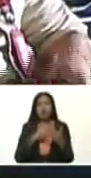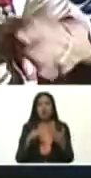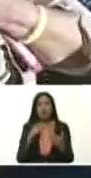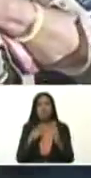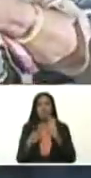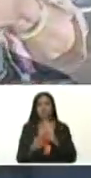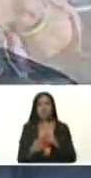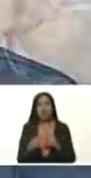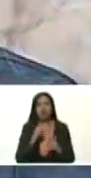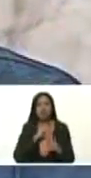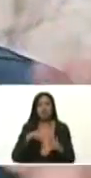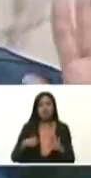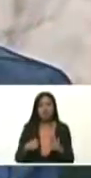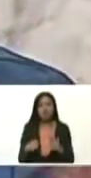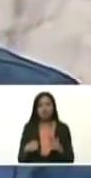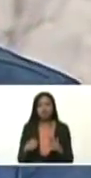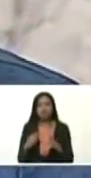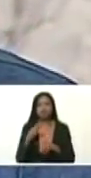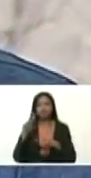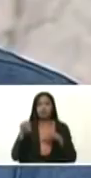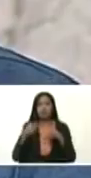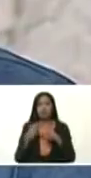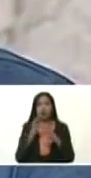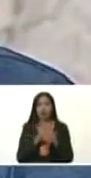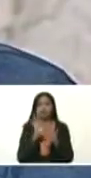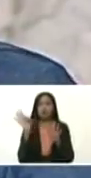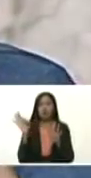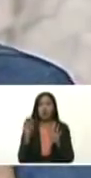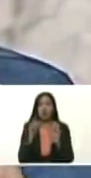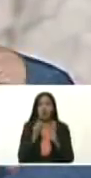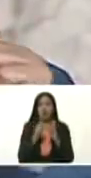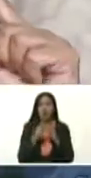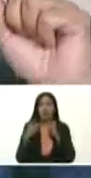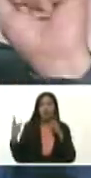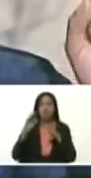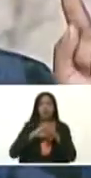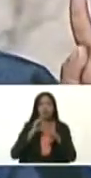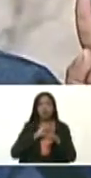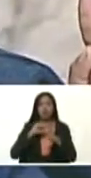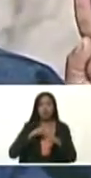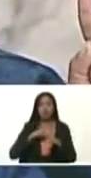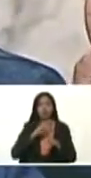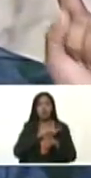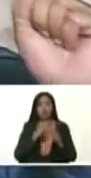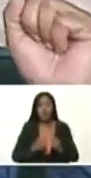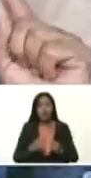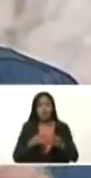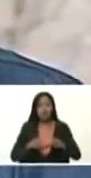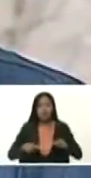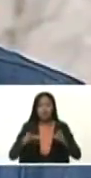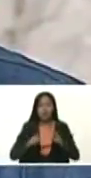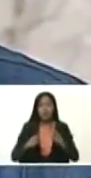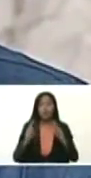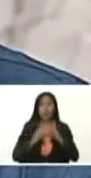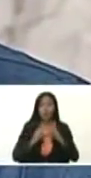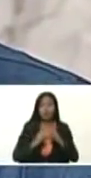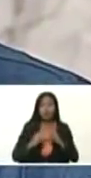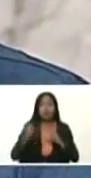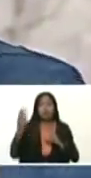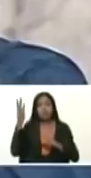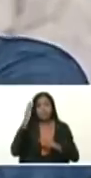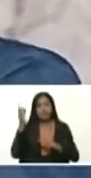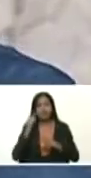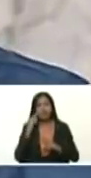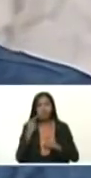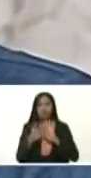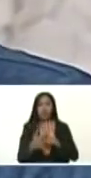protagonismo de nosotros y que nunca más lo vamos a dejar a un lado, porque estamos empoderadas no solo de espacio, sino también de conocimiento. Para la muestra un